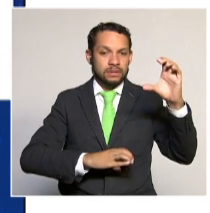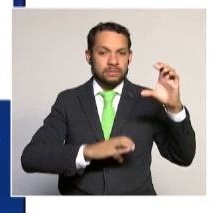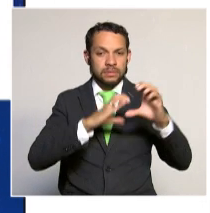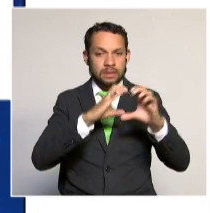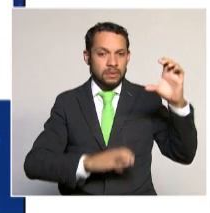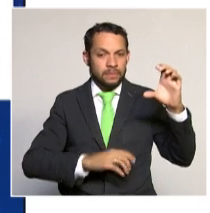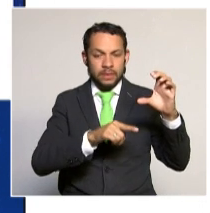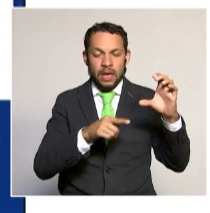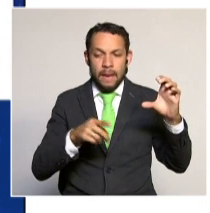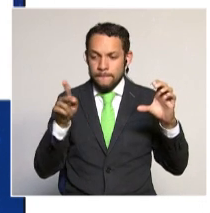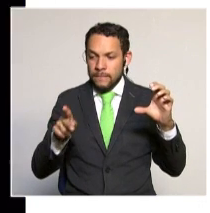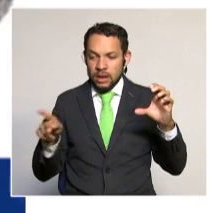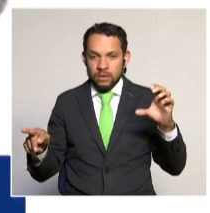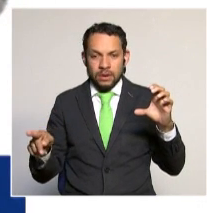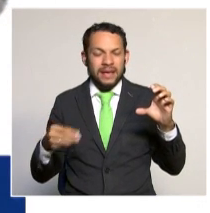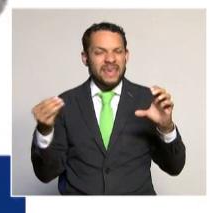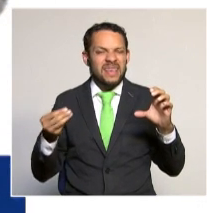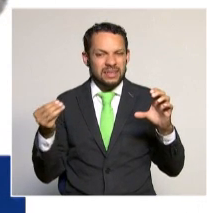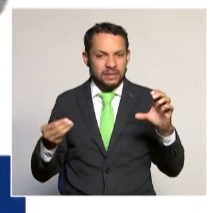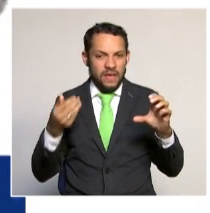evidente que las personas